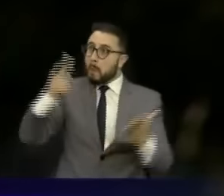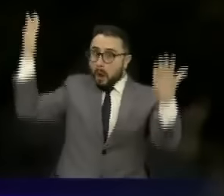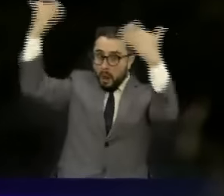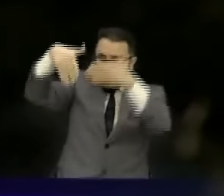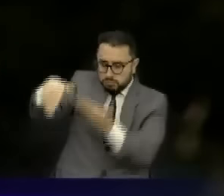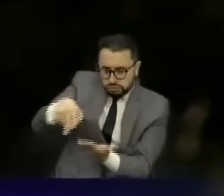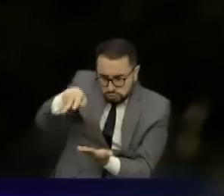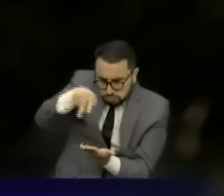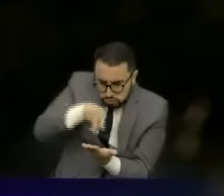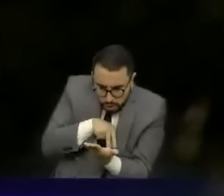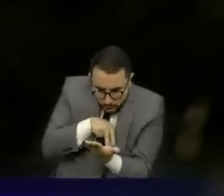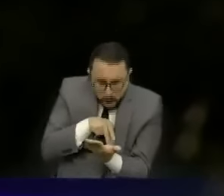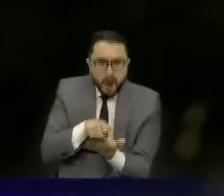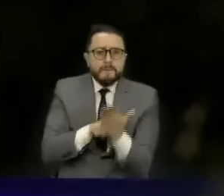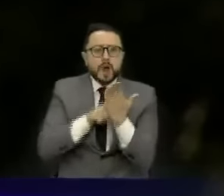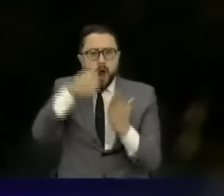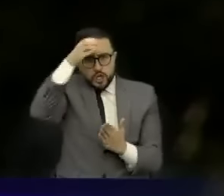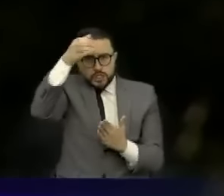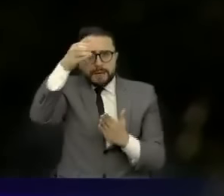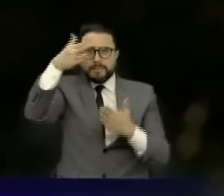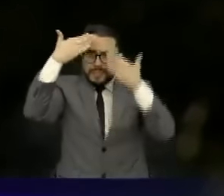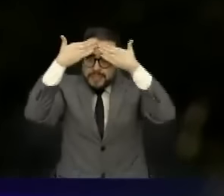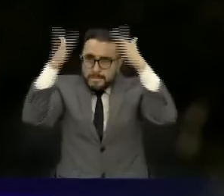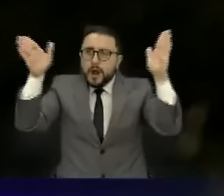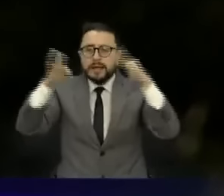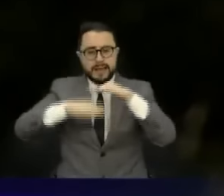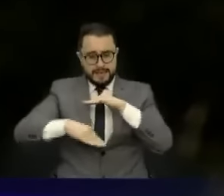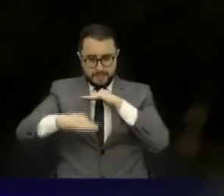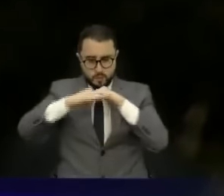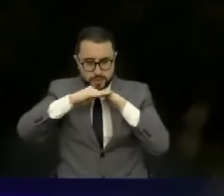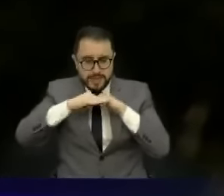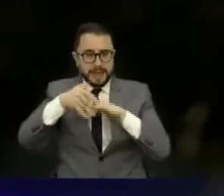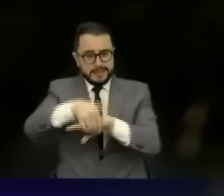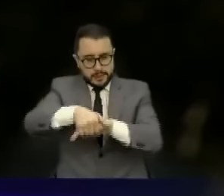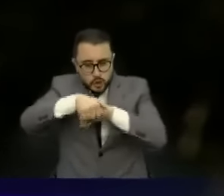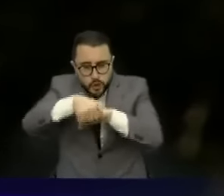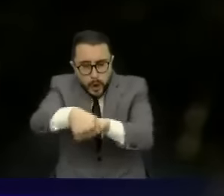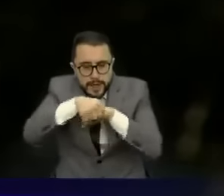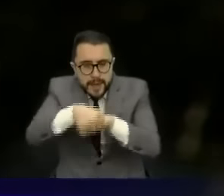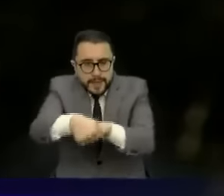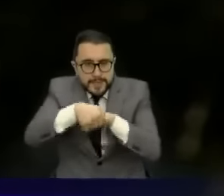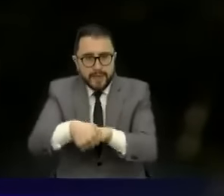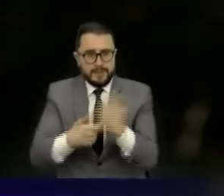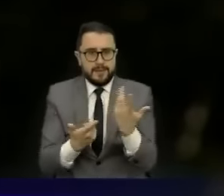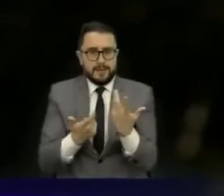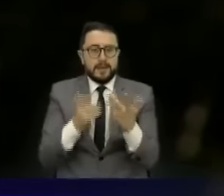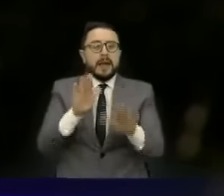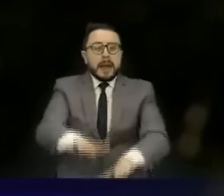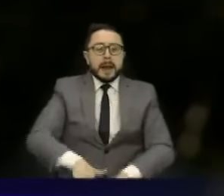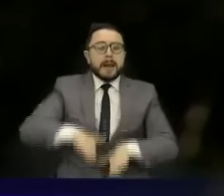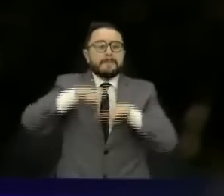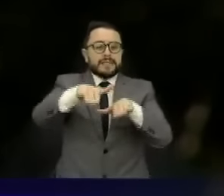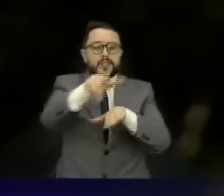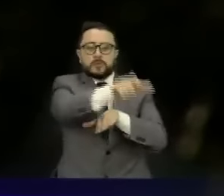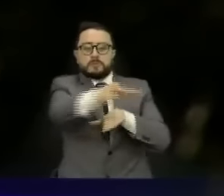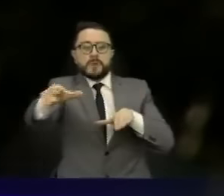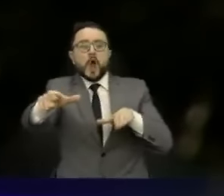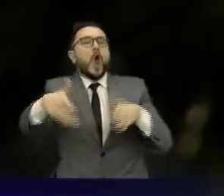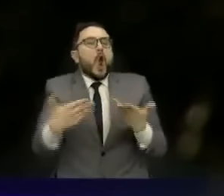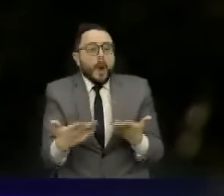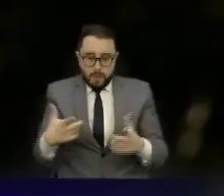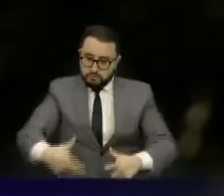Lecturas que hablaban de democracia, de igualdad, de solidaridad, de representación del pueblo a través de la